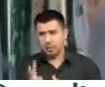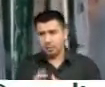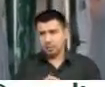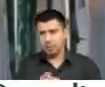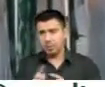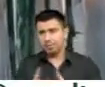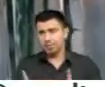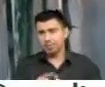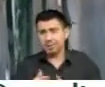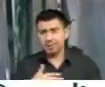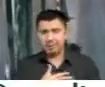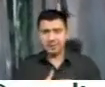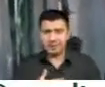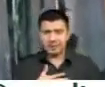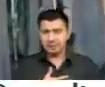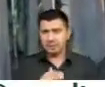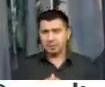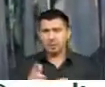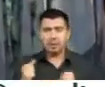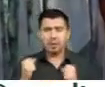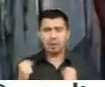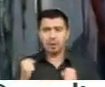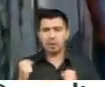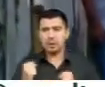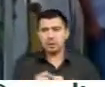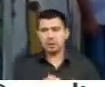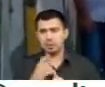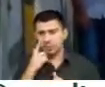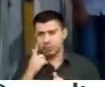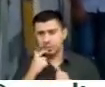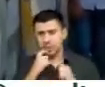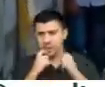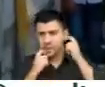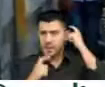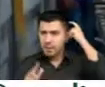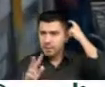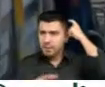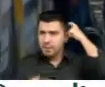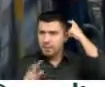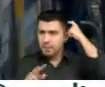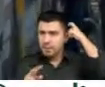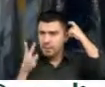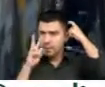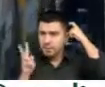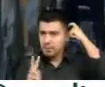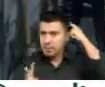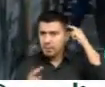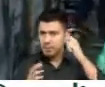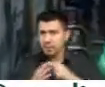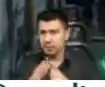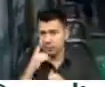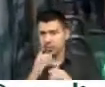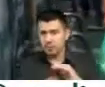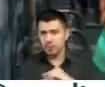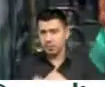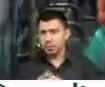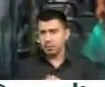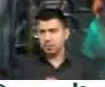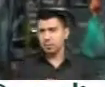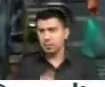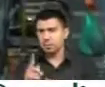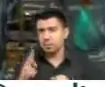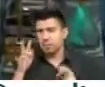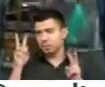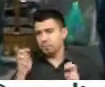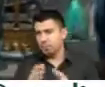por supuesto, se mantiene. El desespero es lo que define el panorama de los venezolanos. Aquí vemos a una de ellas entrando. Su punto de vista frente al tema. Le